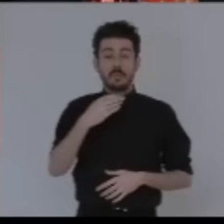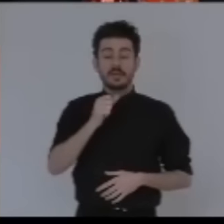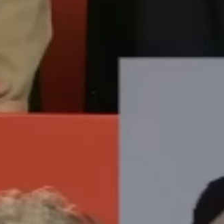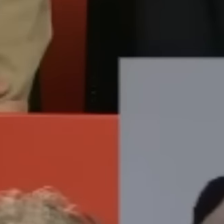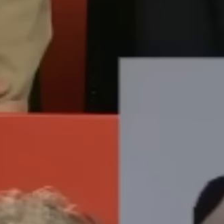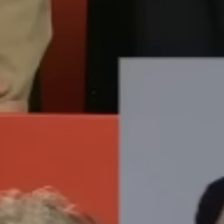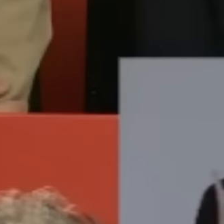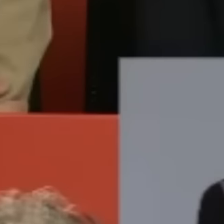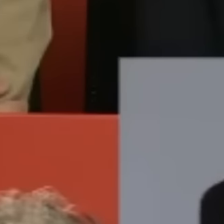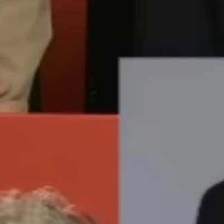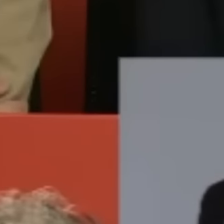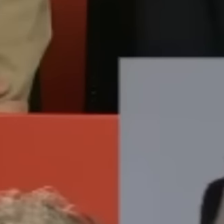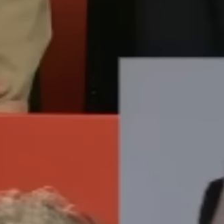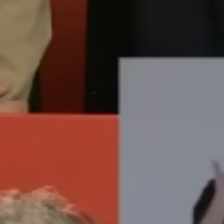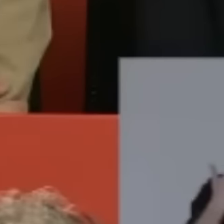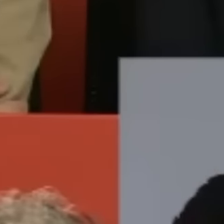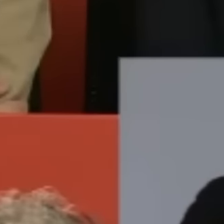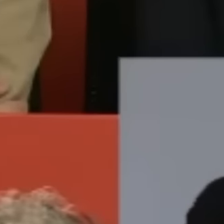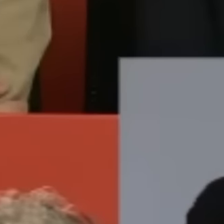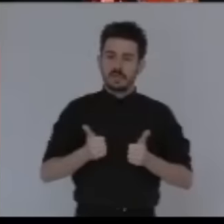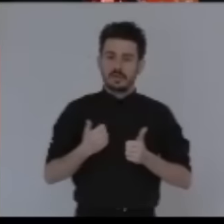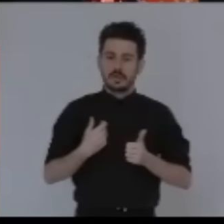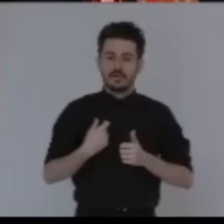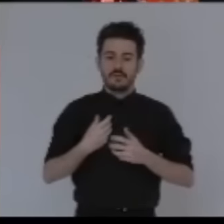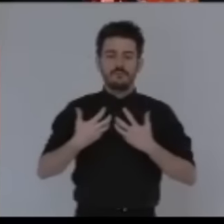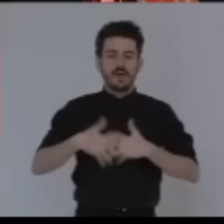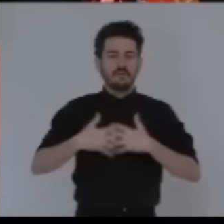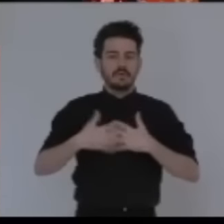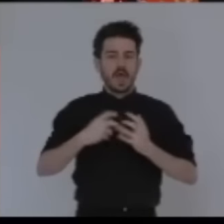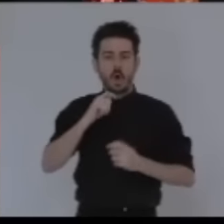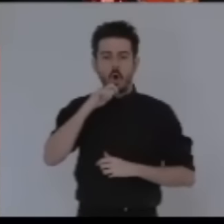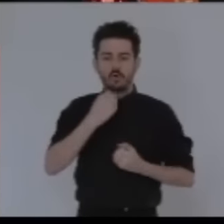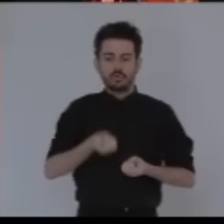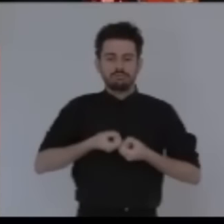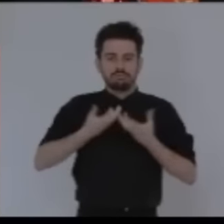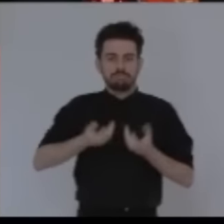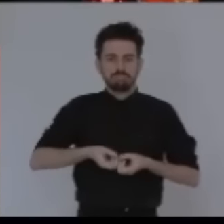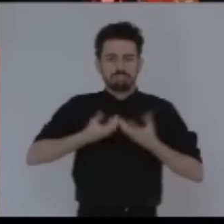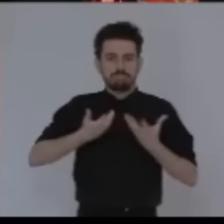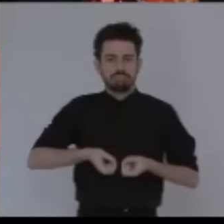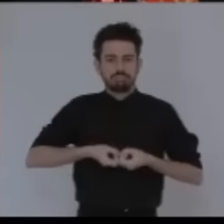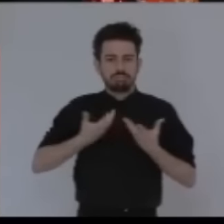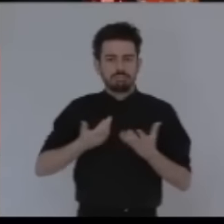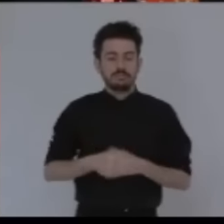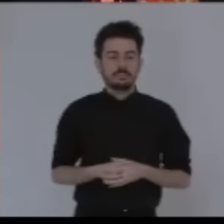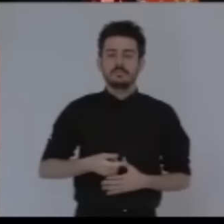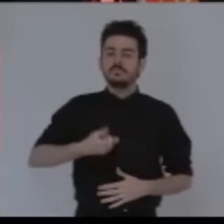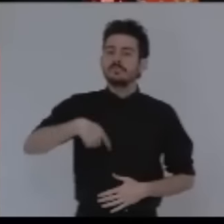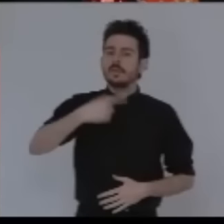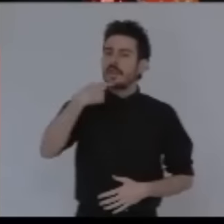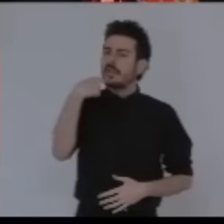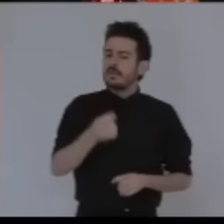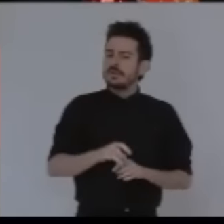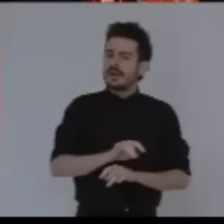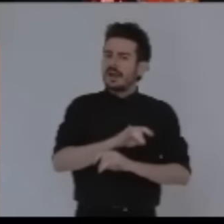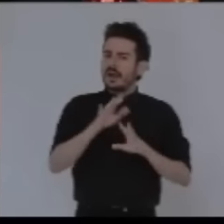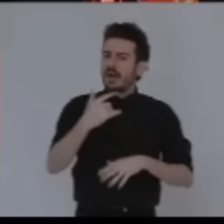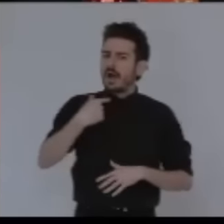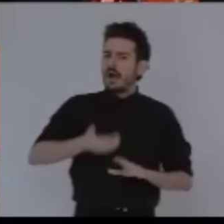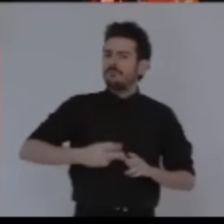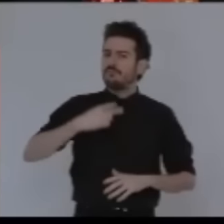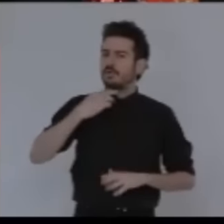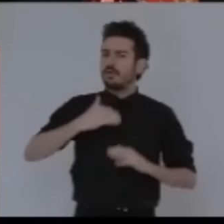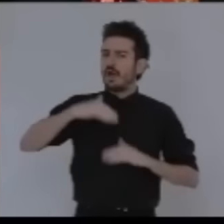saben, a fabricar lodo. Pero decimos, alto y claro,